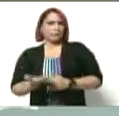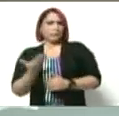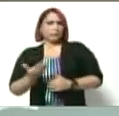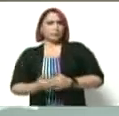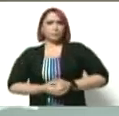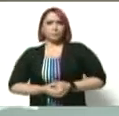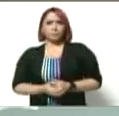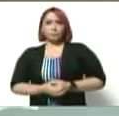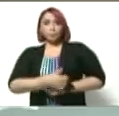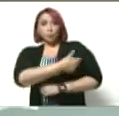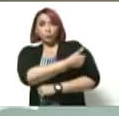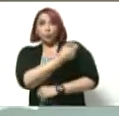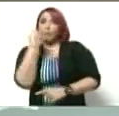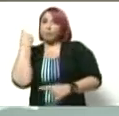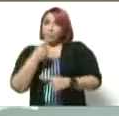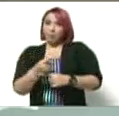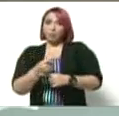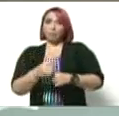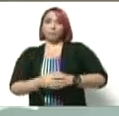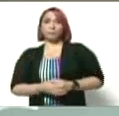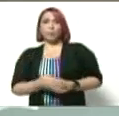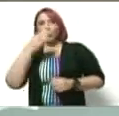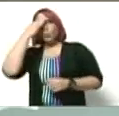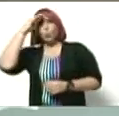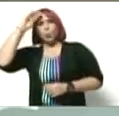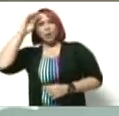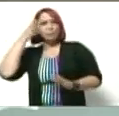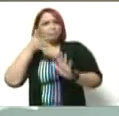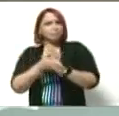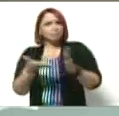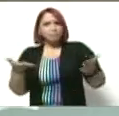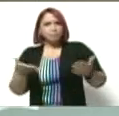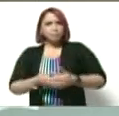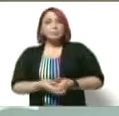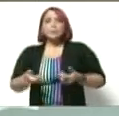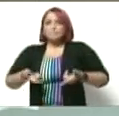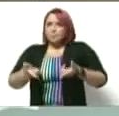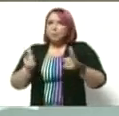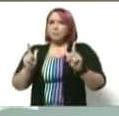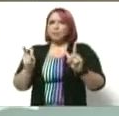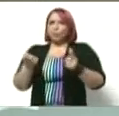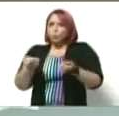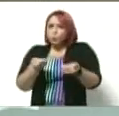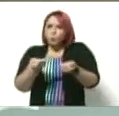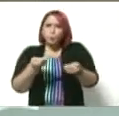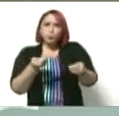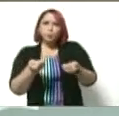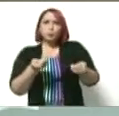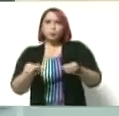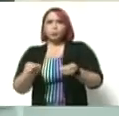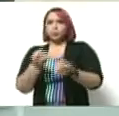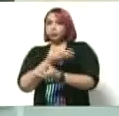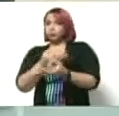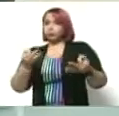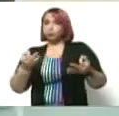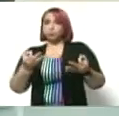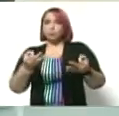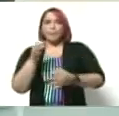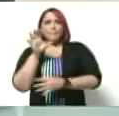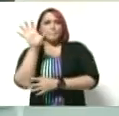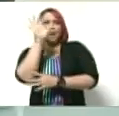por las vacunas que tiene cuba que bueno ha permitido un control extraordinario es uno de los